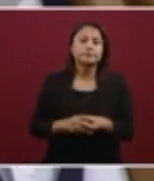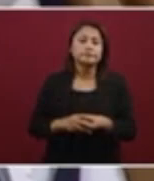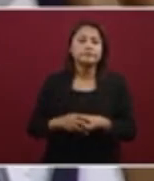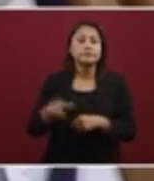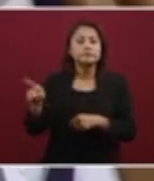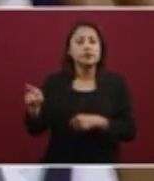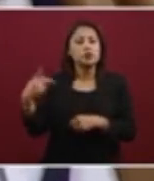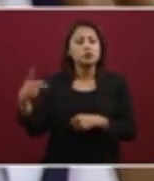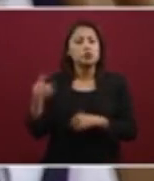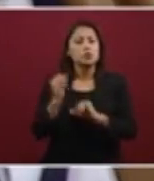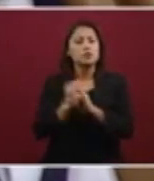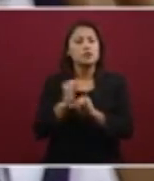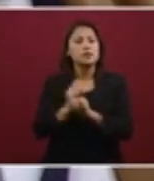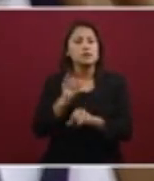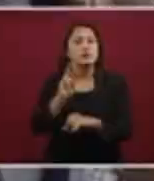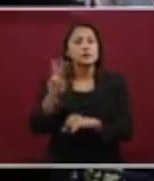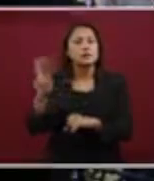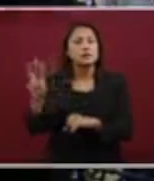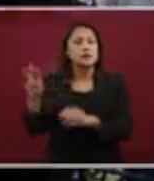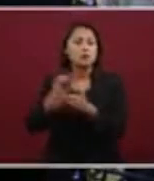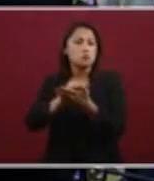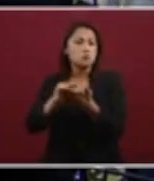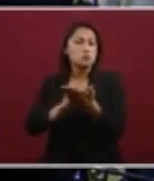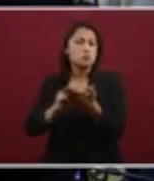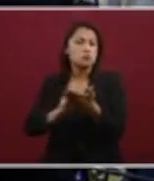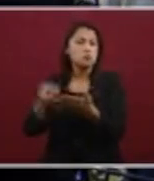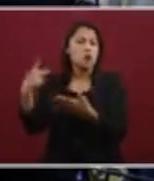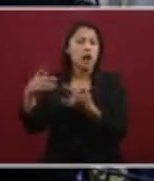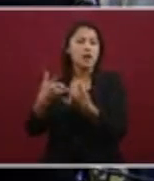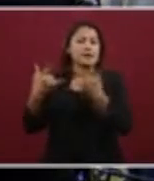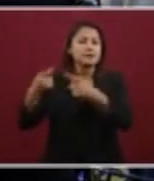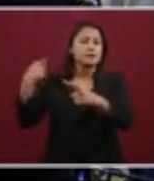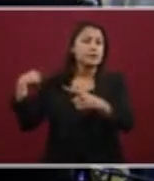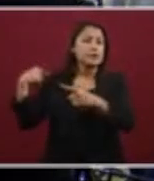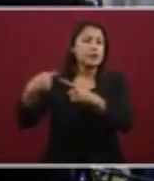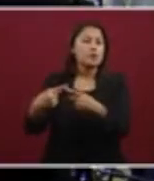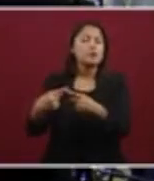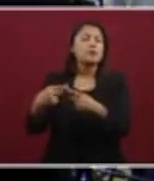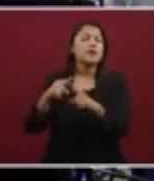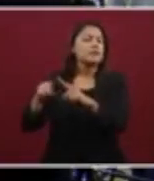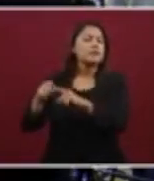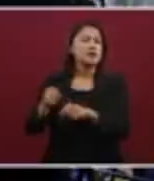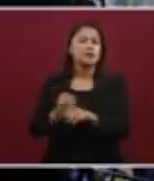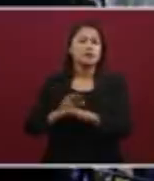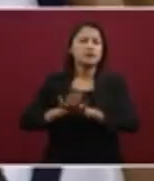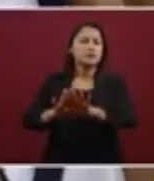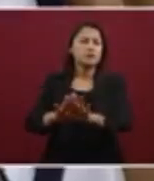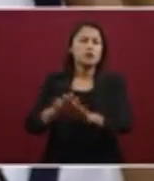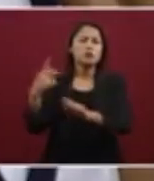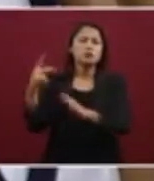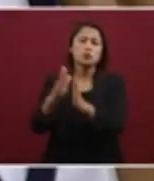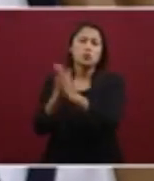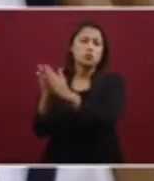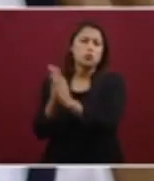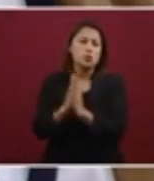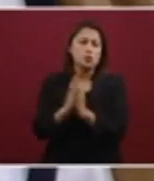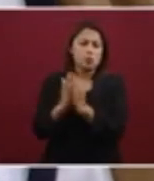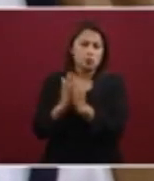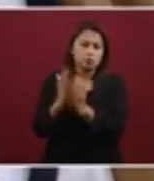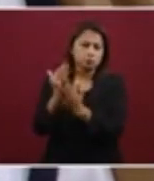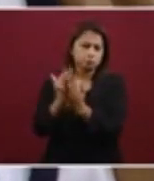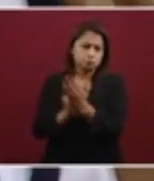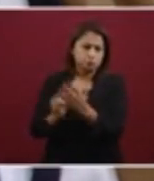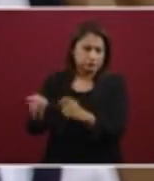internet su historia, las publicaciones, su acervo bibliográfico,